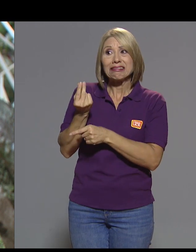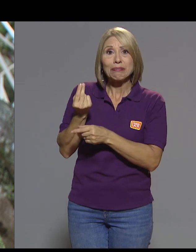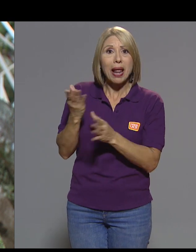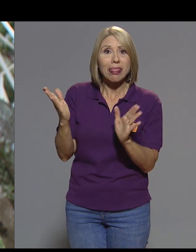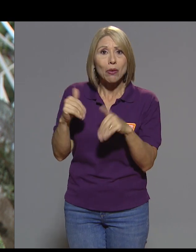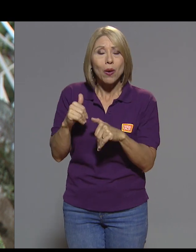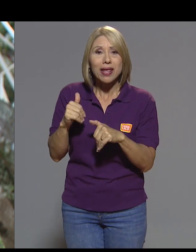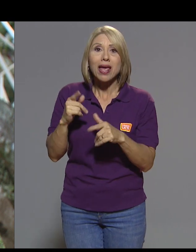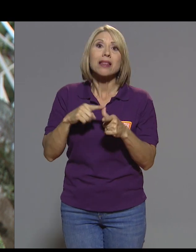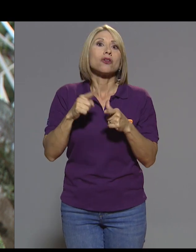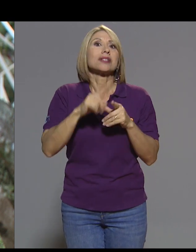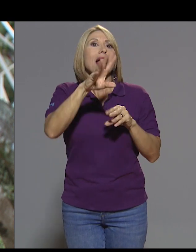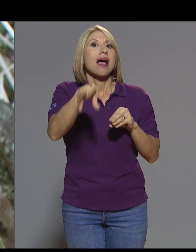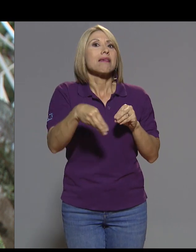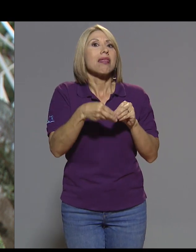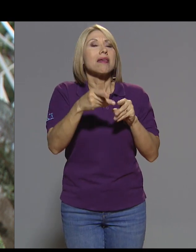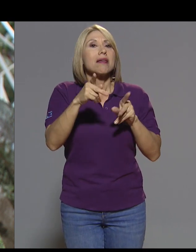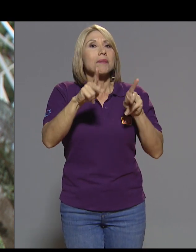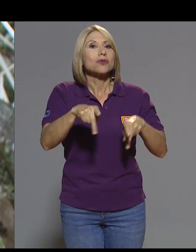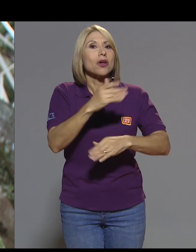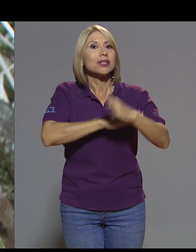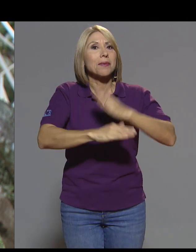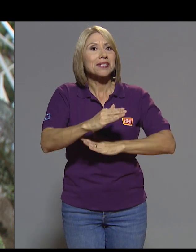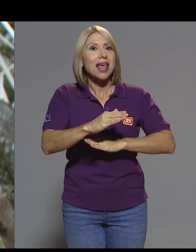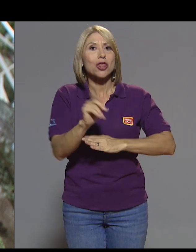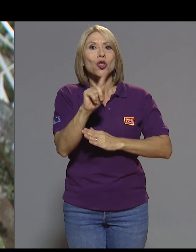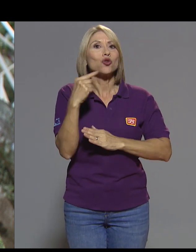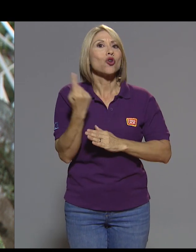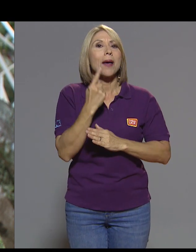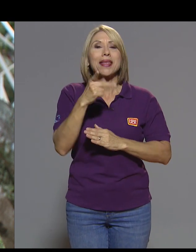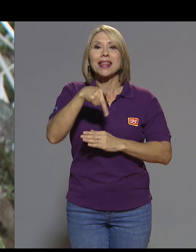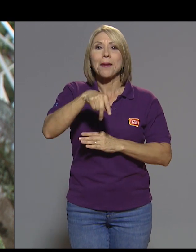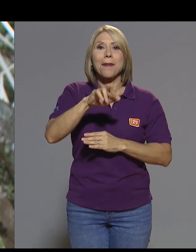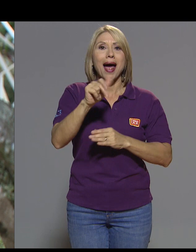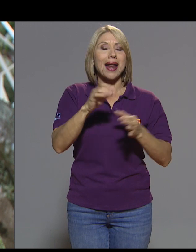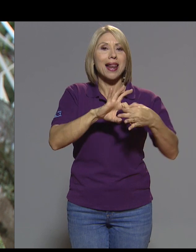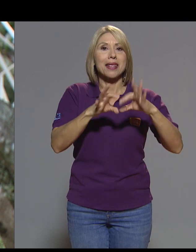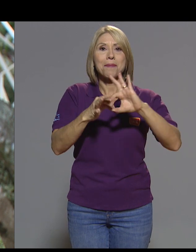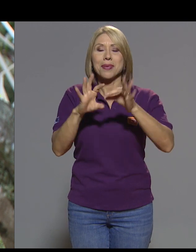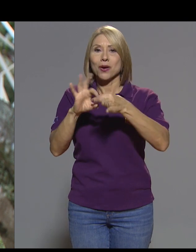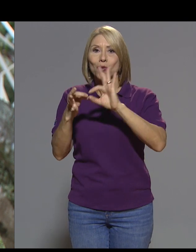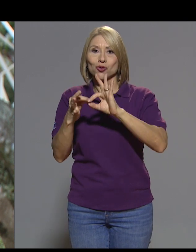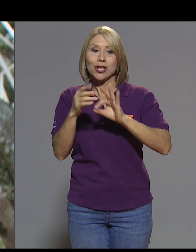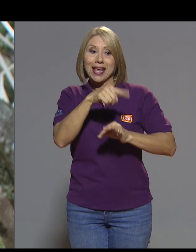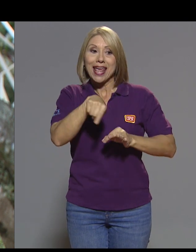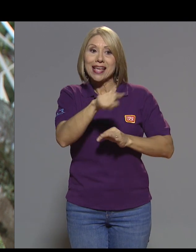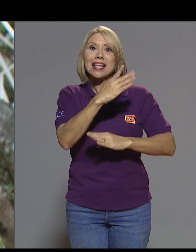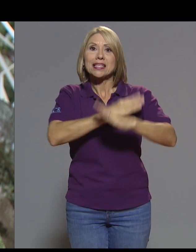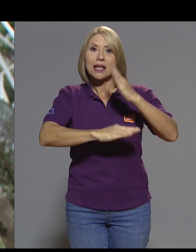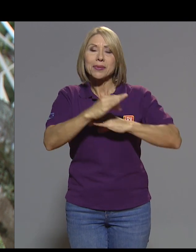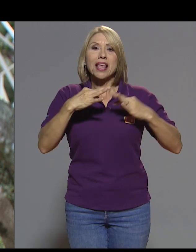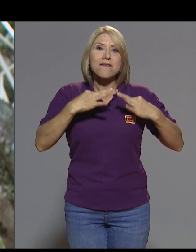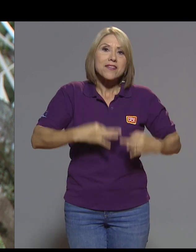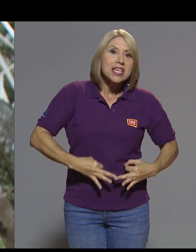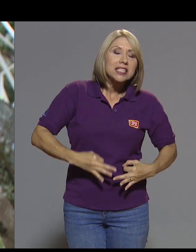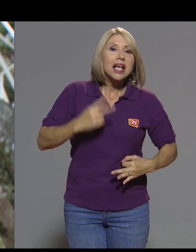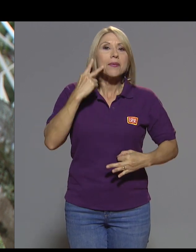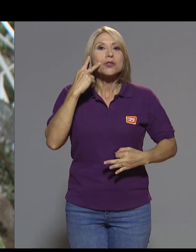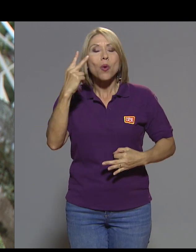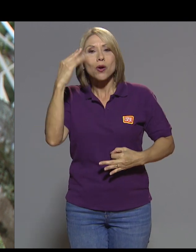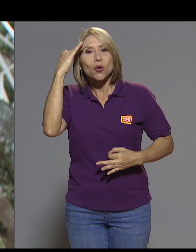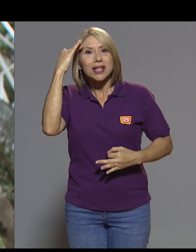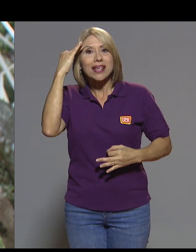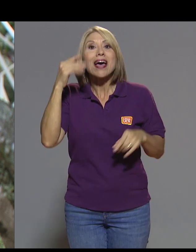imagínense añadir el sector con discapacidad no estamos hablando solamente la discapacidad de deportes paralímpicos que son la discapacidad física